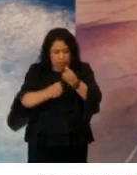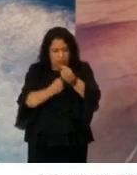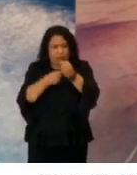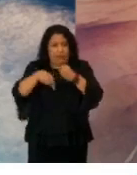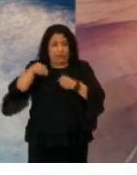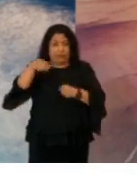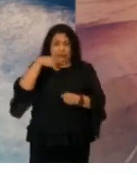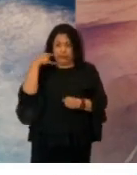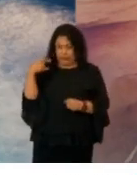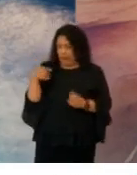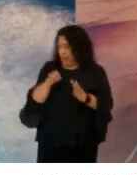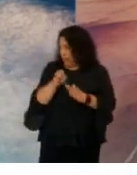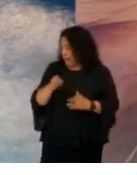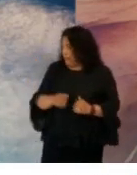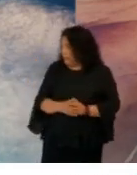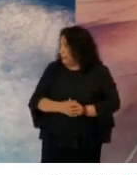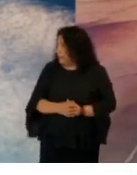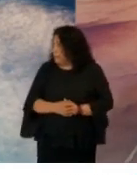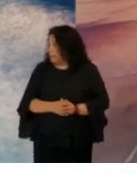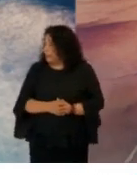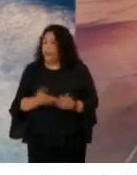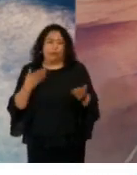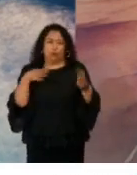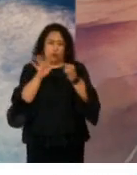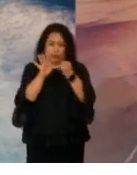ejemplo. Y ahora sí, cierro.